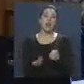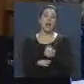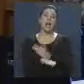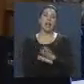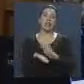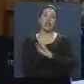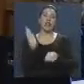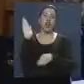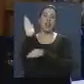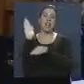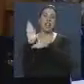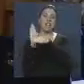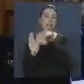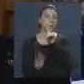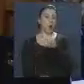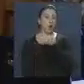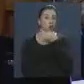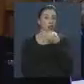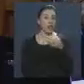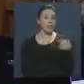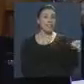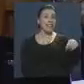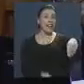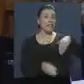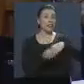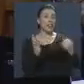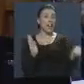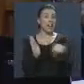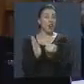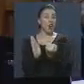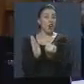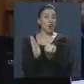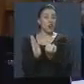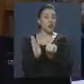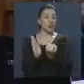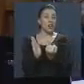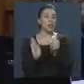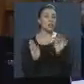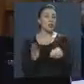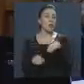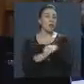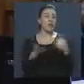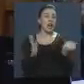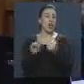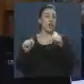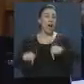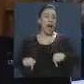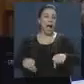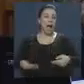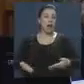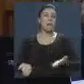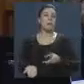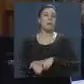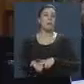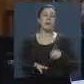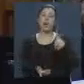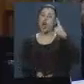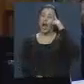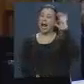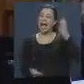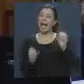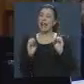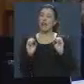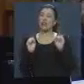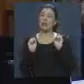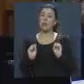los niveles. Pero no dicen que ellos votarían en contra si fuera así, y van a votar en contra hoy día, porque en realidad no creen que la